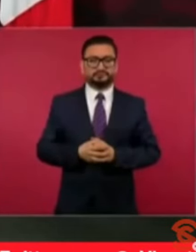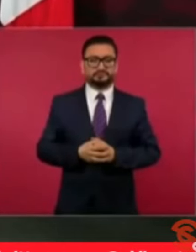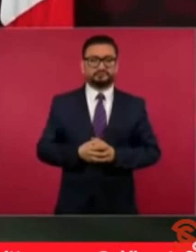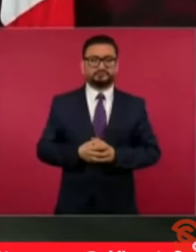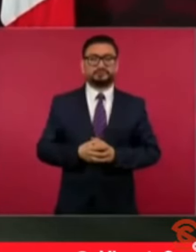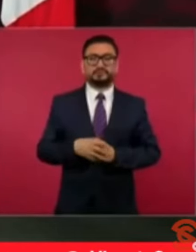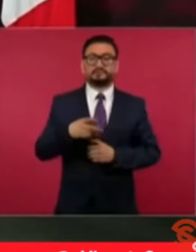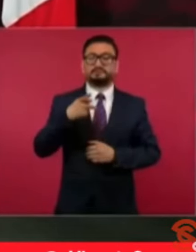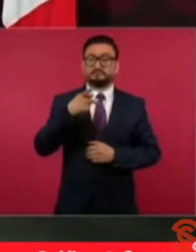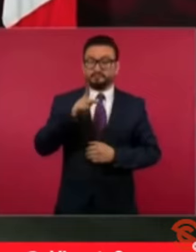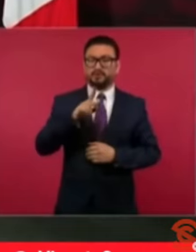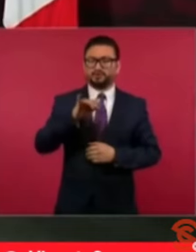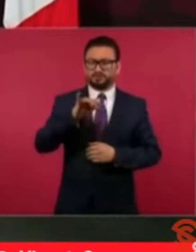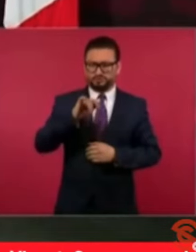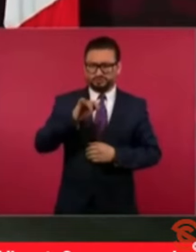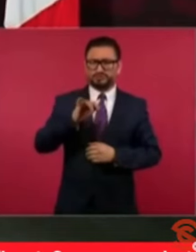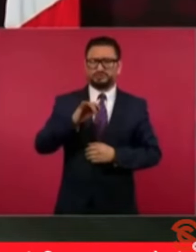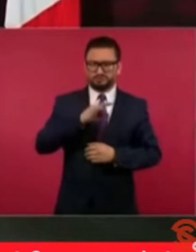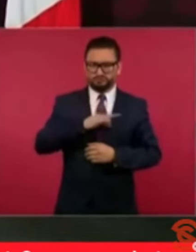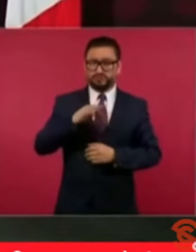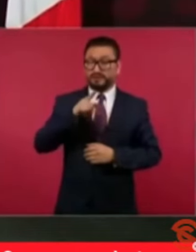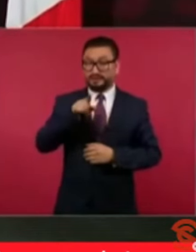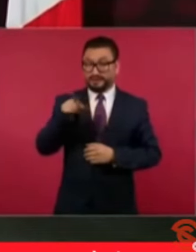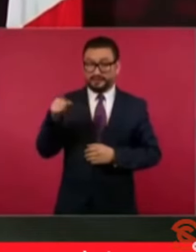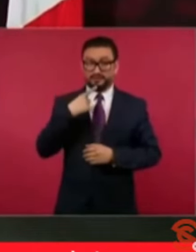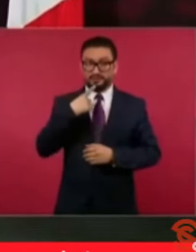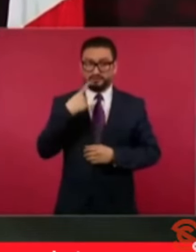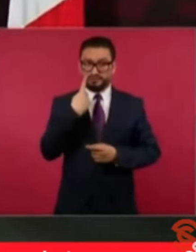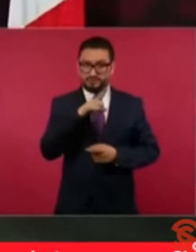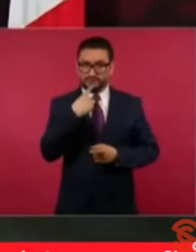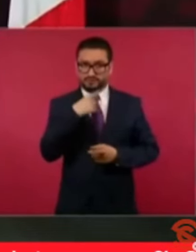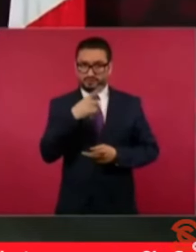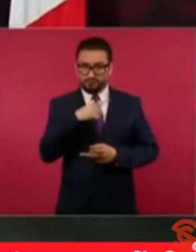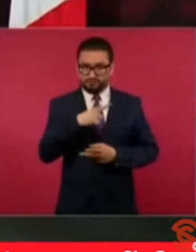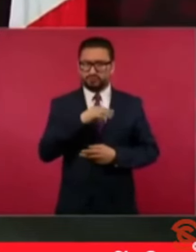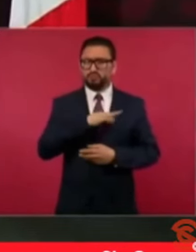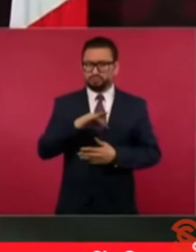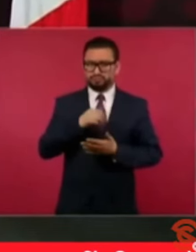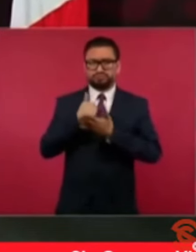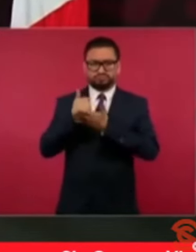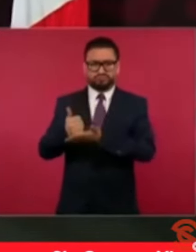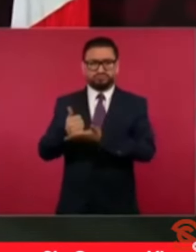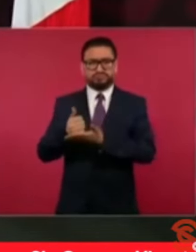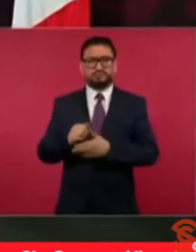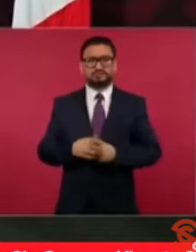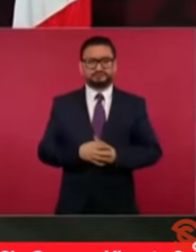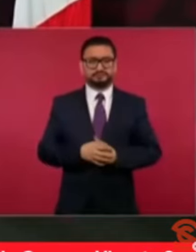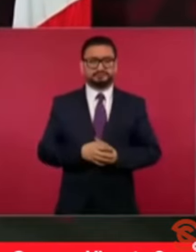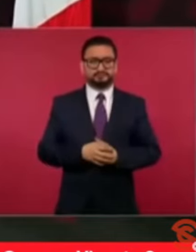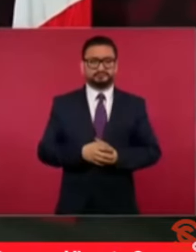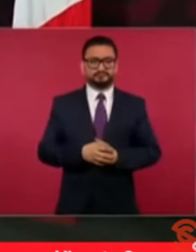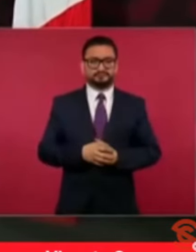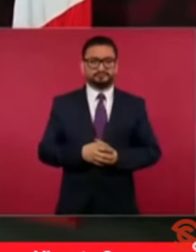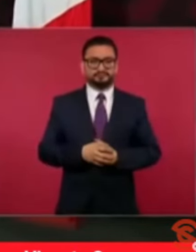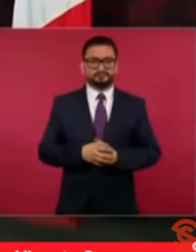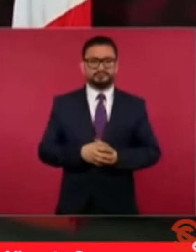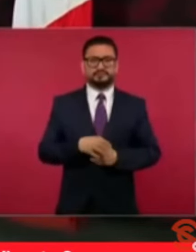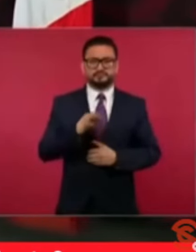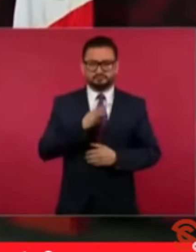Pero sí hay forma, si presentan denuncia, de ayudarlos. si hay manera de